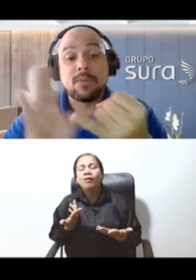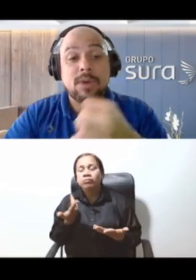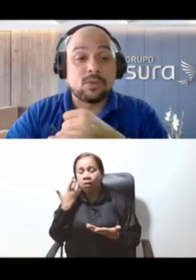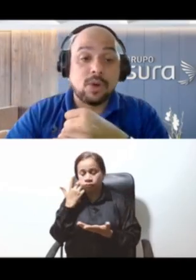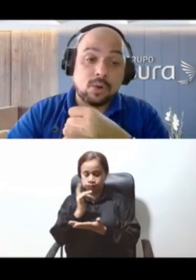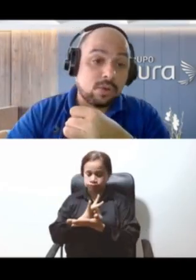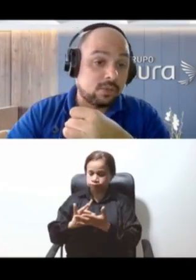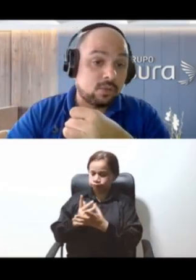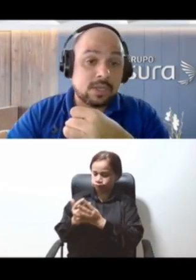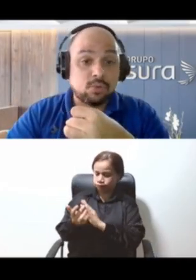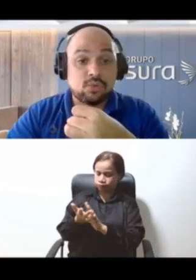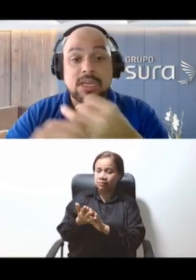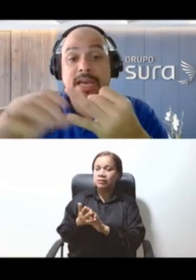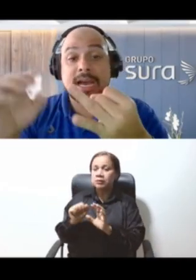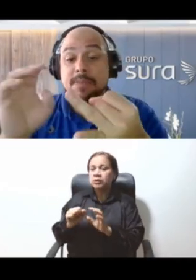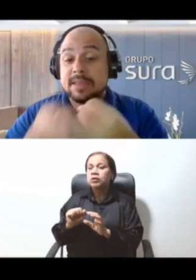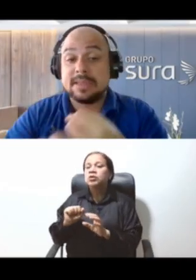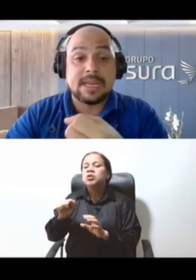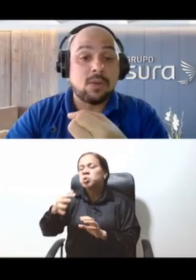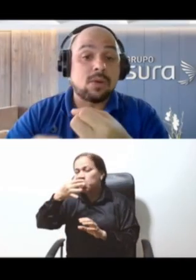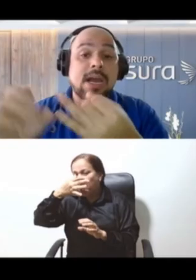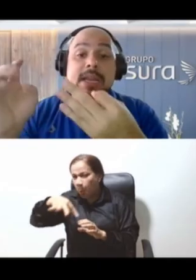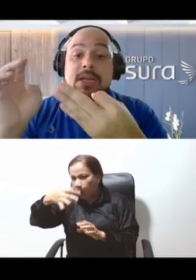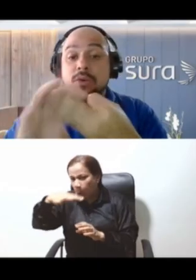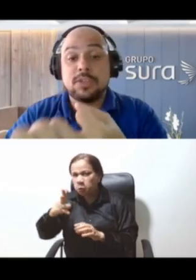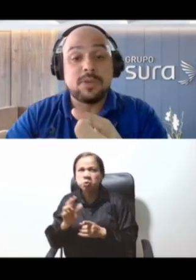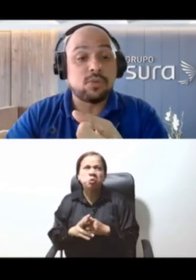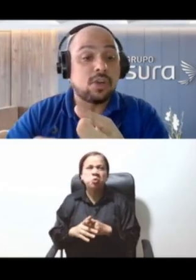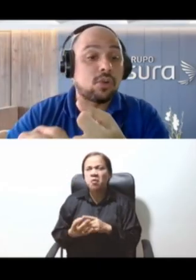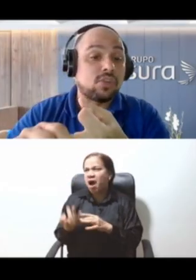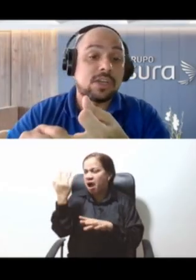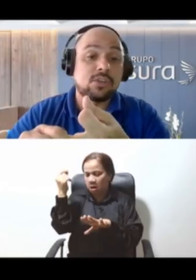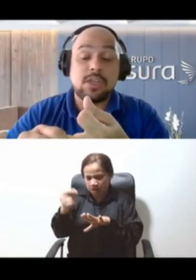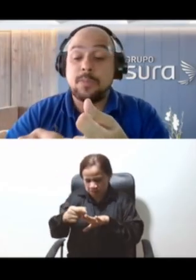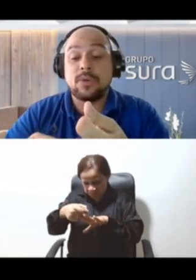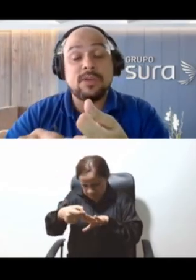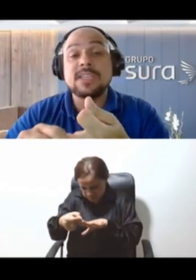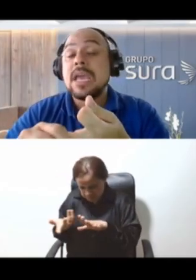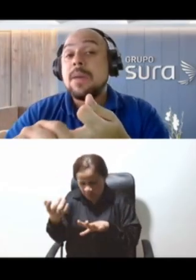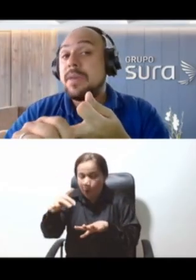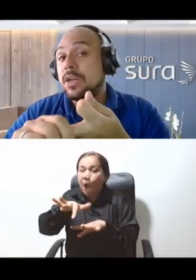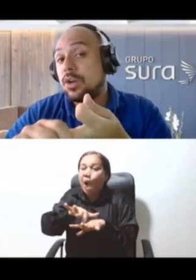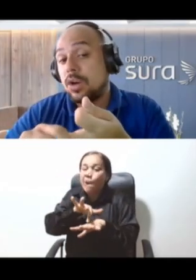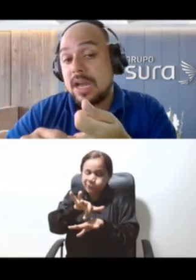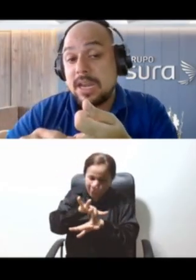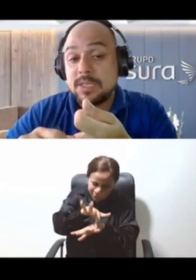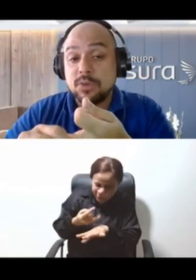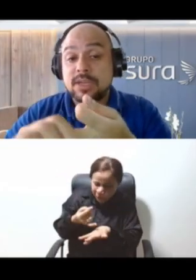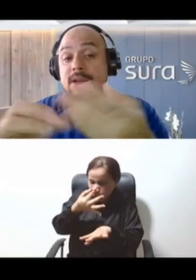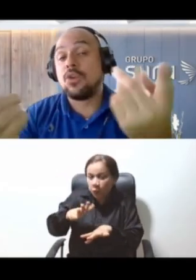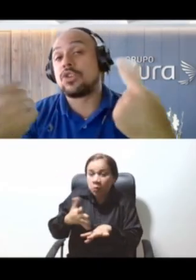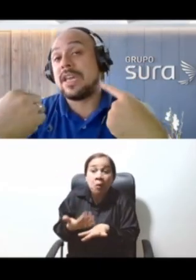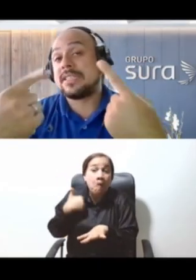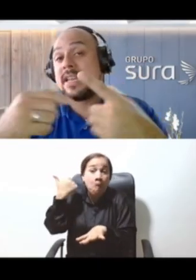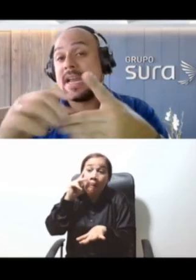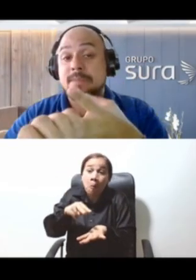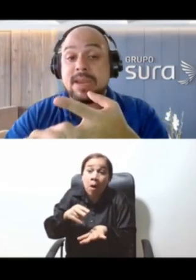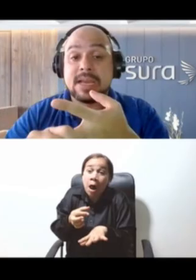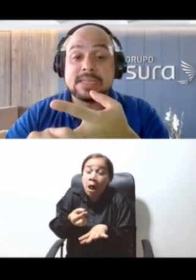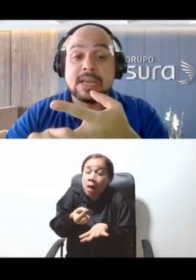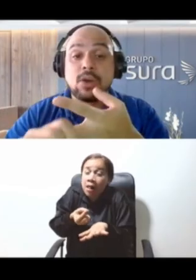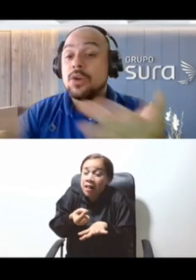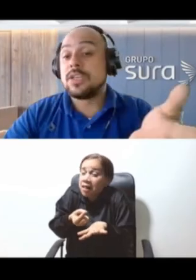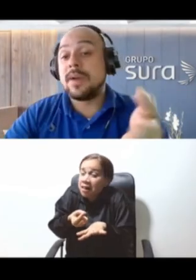Pues para remover todo el contexto de suciedad, material orgánico, disminución y concentración de posibles microorganismos que nos